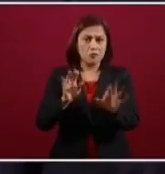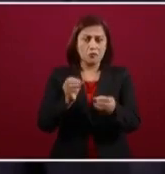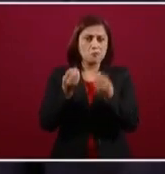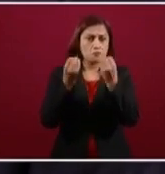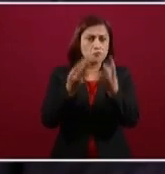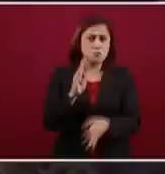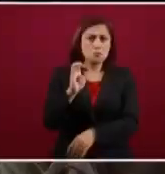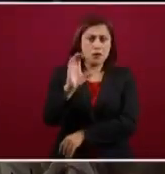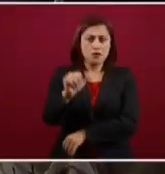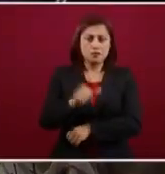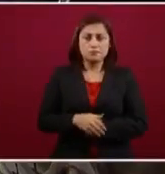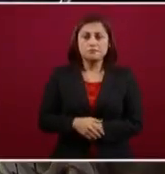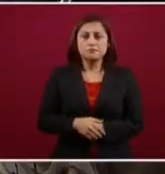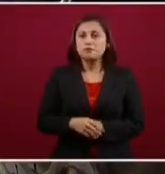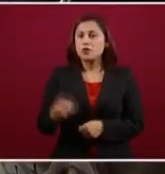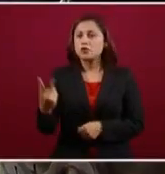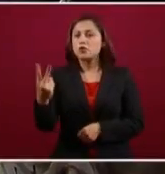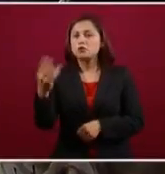bien. Dos más.